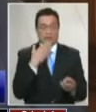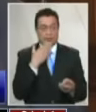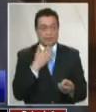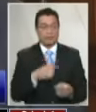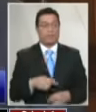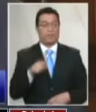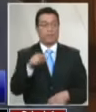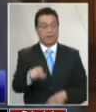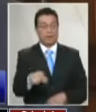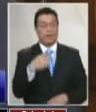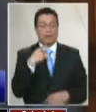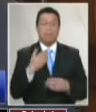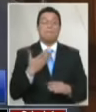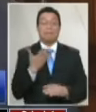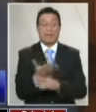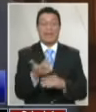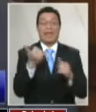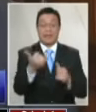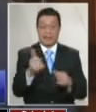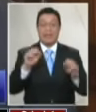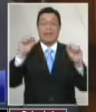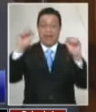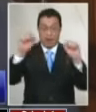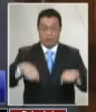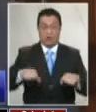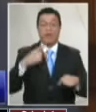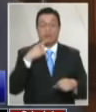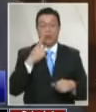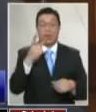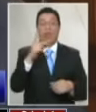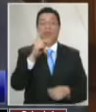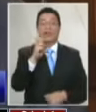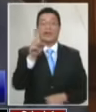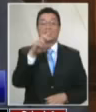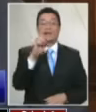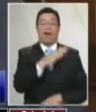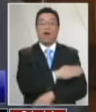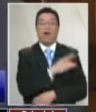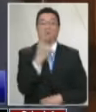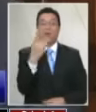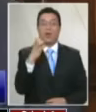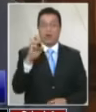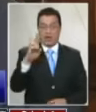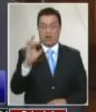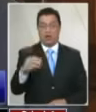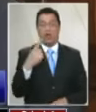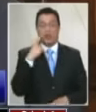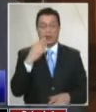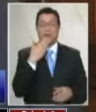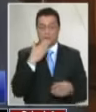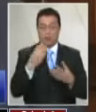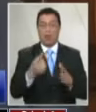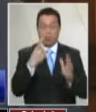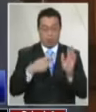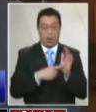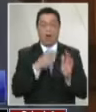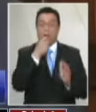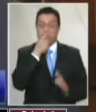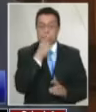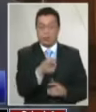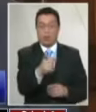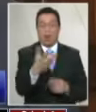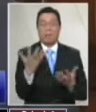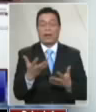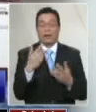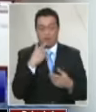que se solicite y se apruebe una medida de desafuero sino que además justifica de manera consistente una acusación para que sea